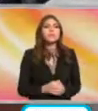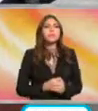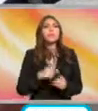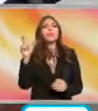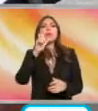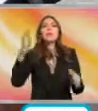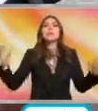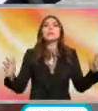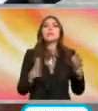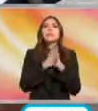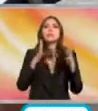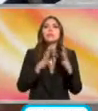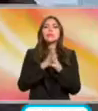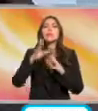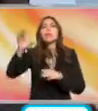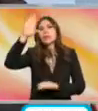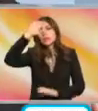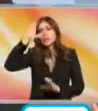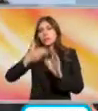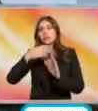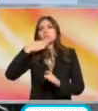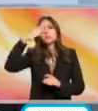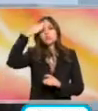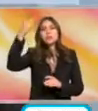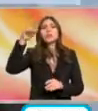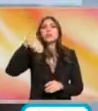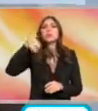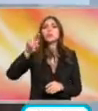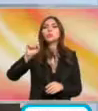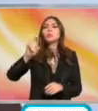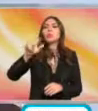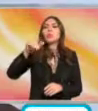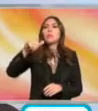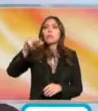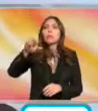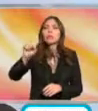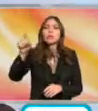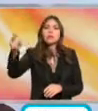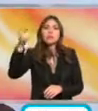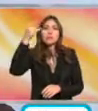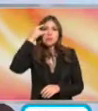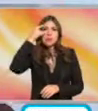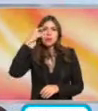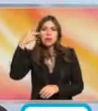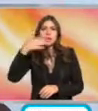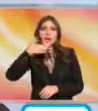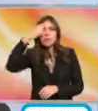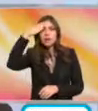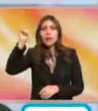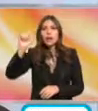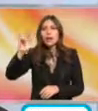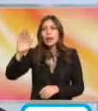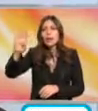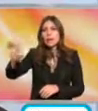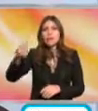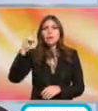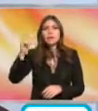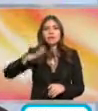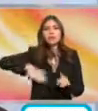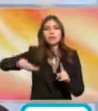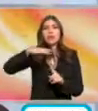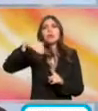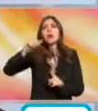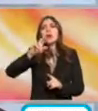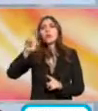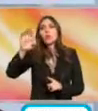las guerras entre cristianos y musulmanes. También en el mar Mediterráneo había los piratas árabes, berberiscos sobre todo, que es la parte donde está Túnez,